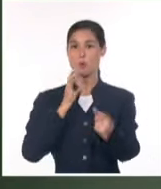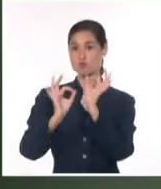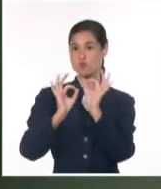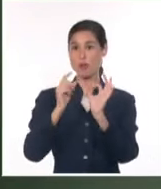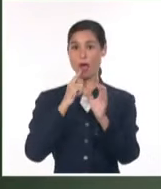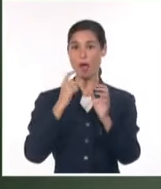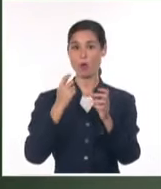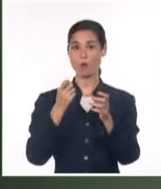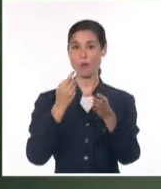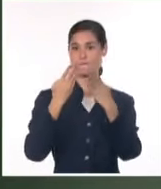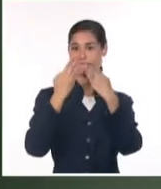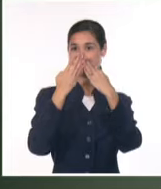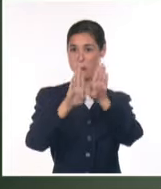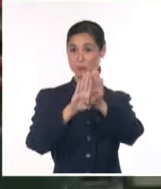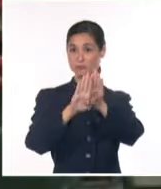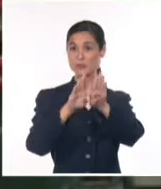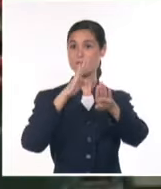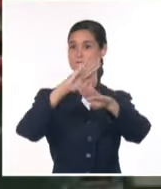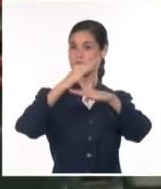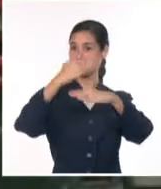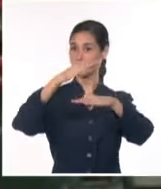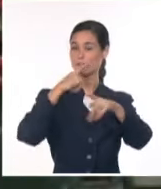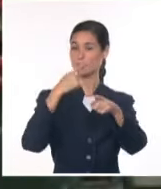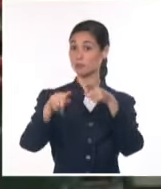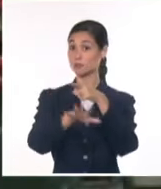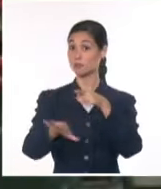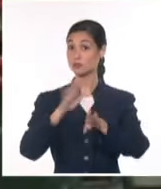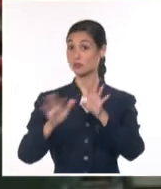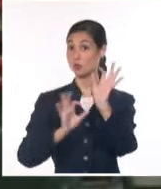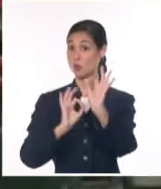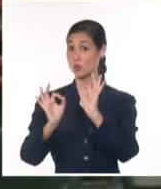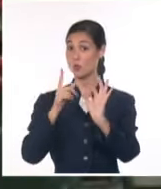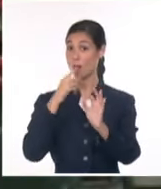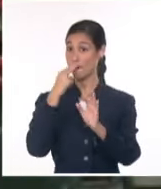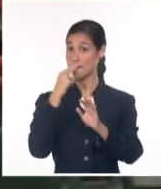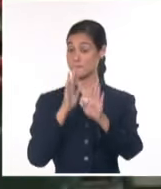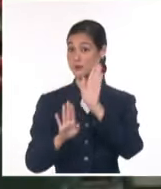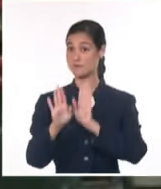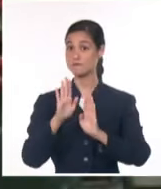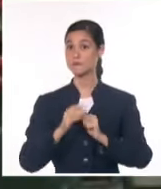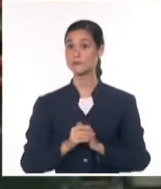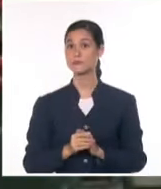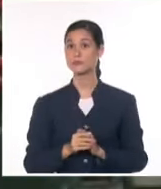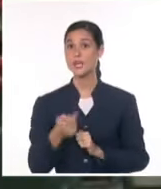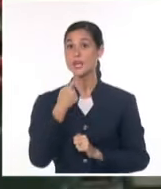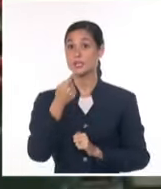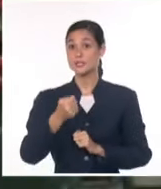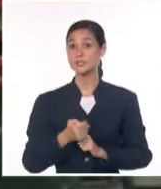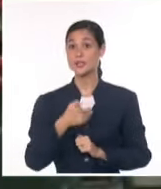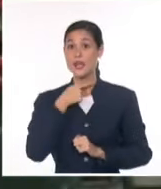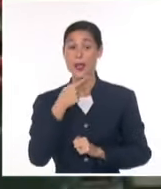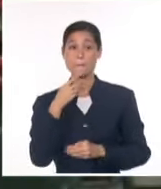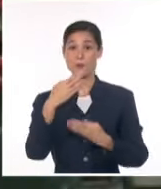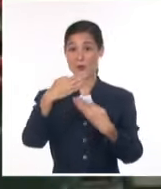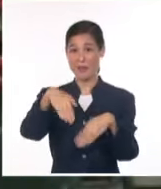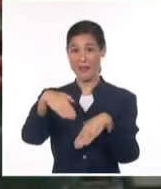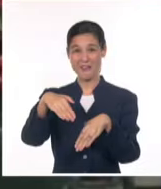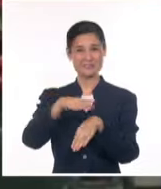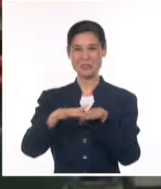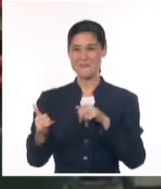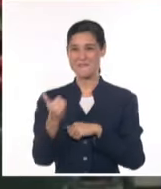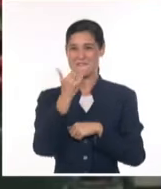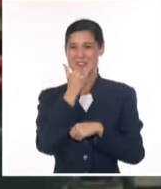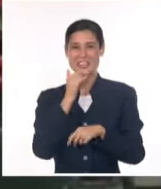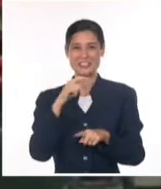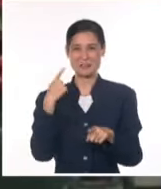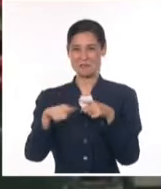todo el evento climatológico. Tuvimos muchas dificultades durante el trayecto, ya que las vías de acceso estaban muy mal estado, y tuvimos